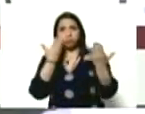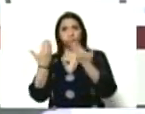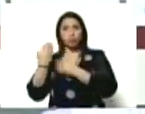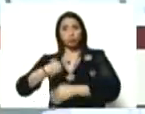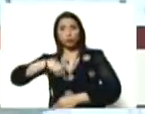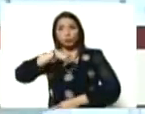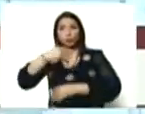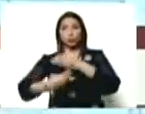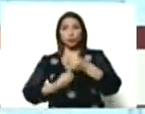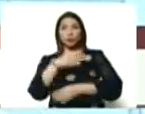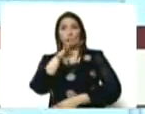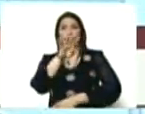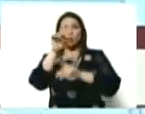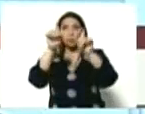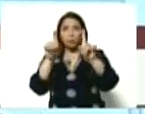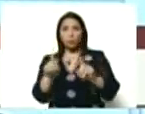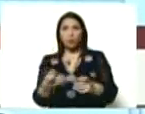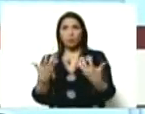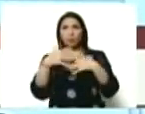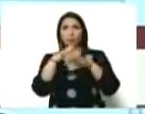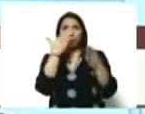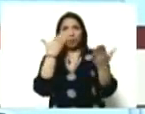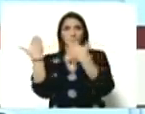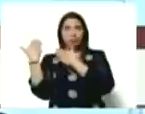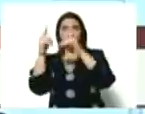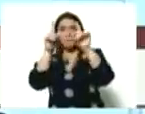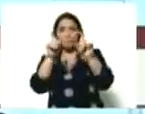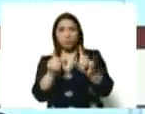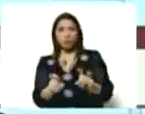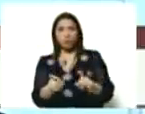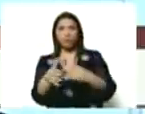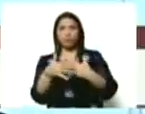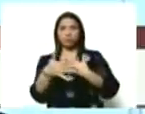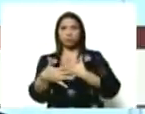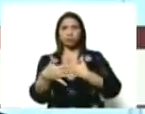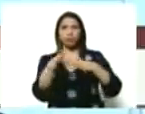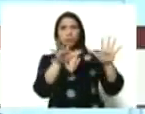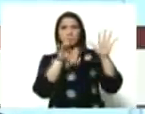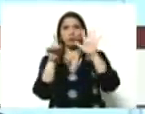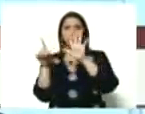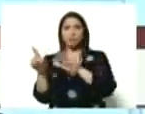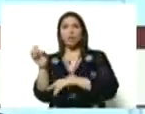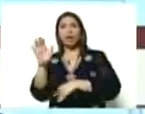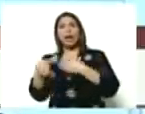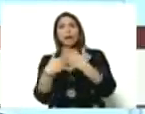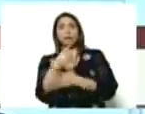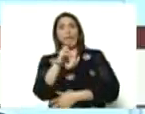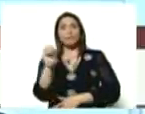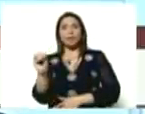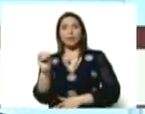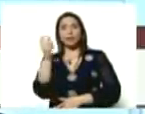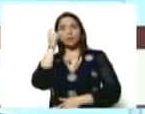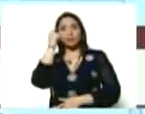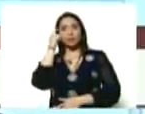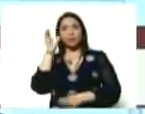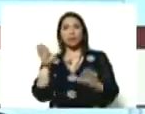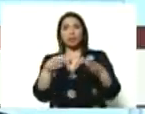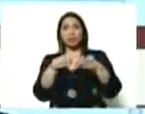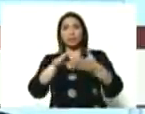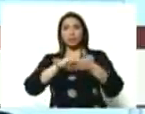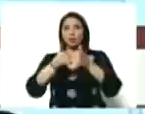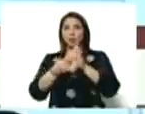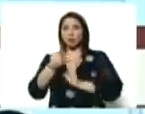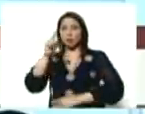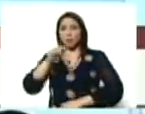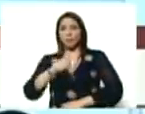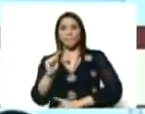realizado 4 pruebas integrales. Esas pruebas integrales duran de 16 a 20 días con los equipos técnicos. En el mes de marzo, la primera